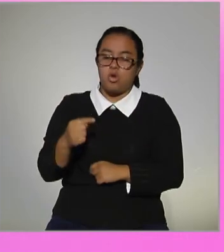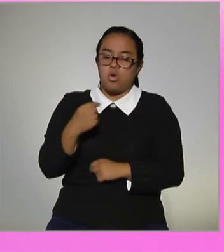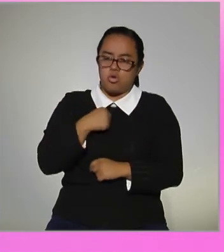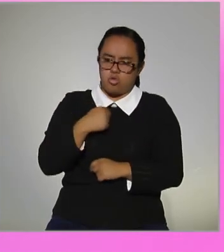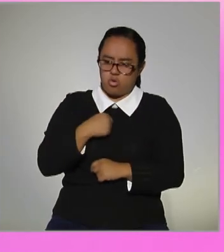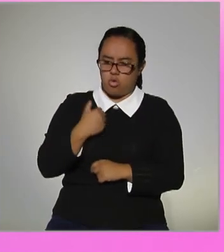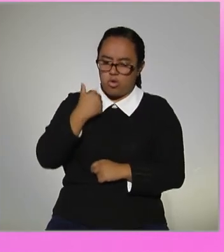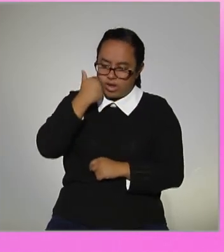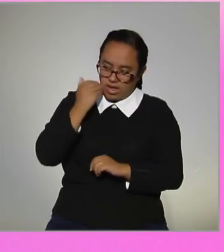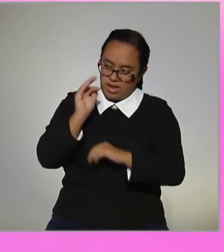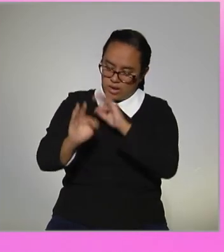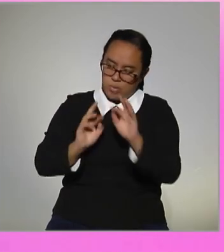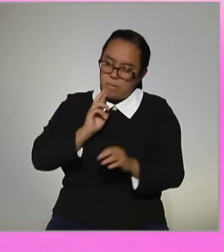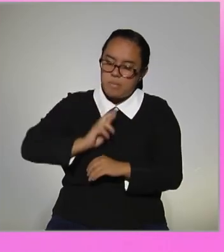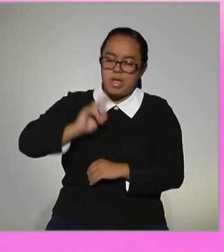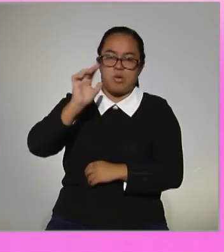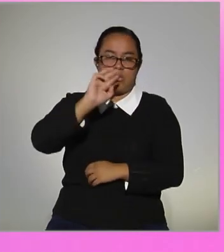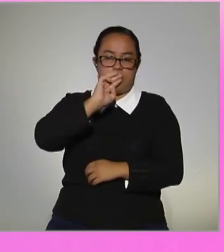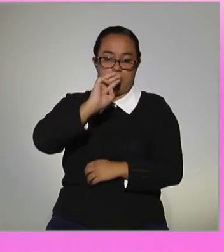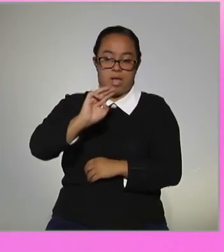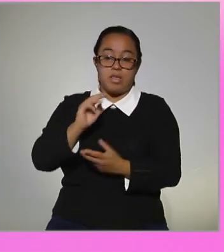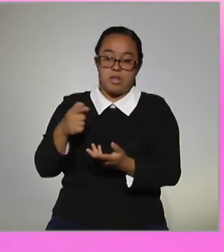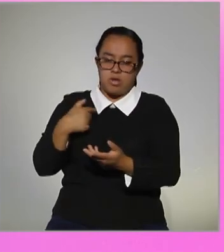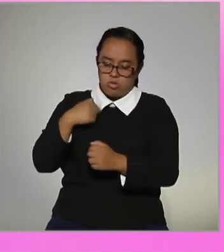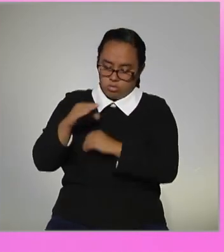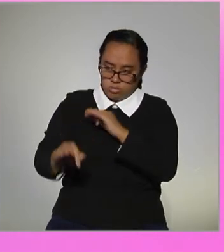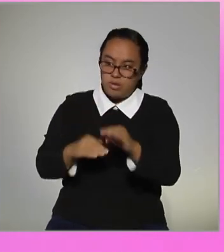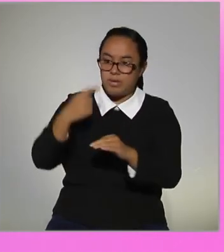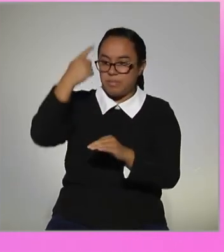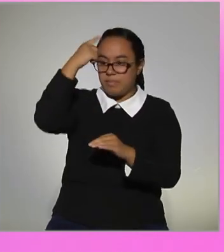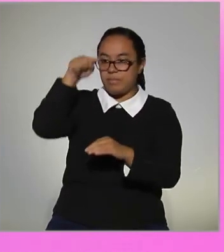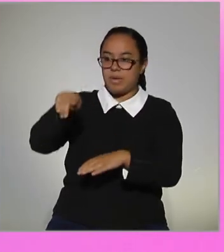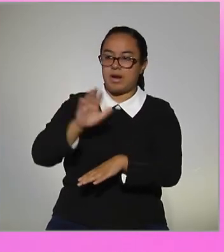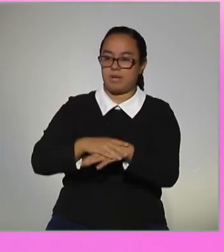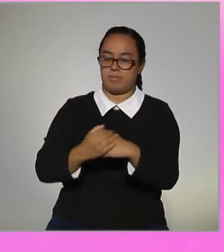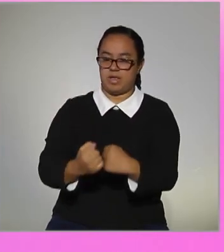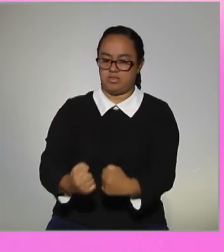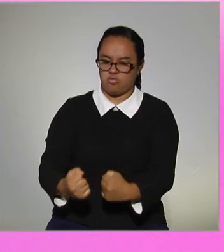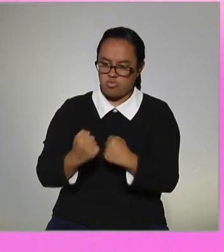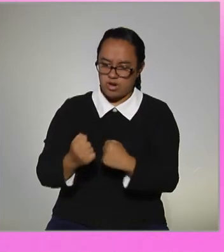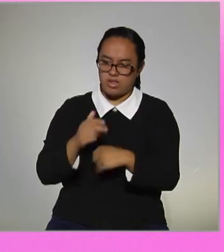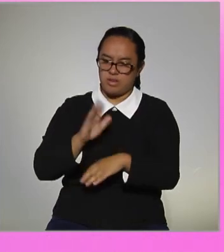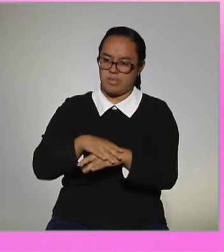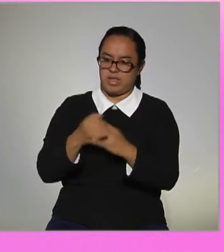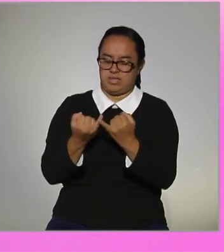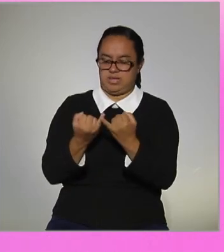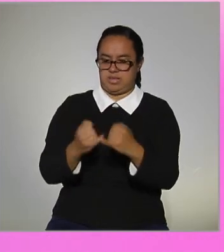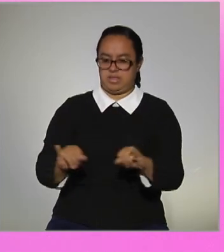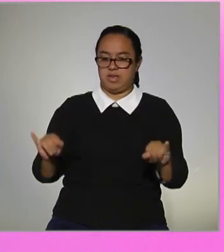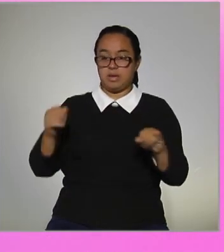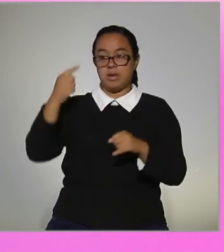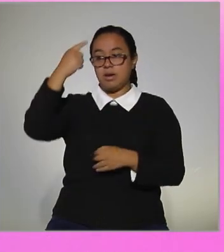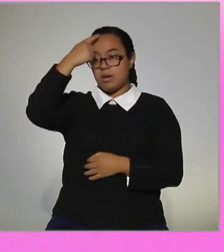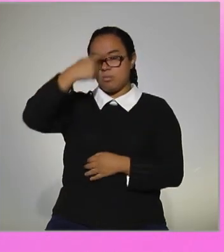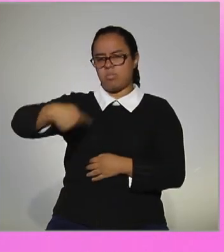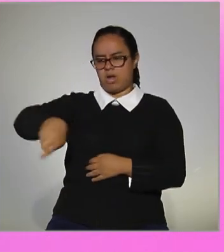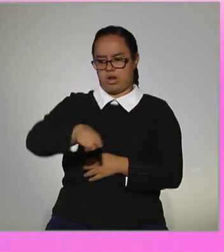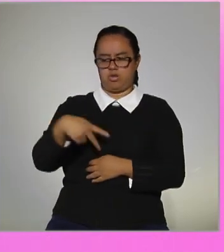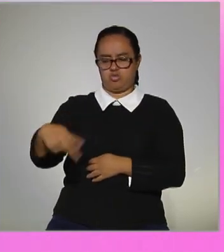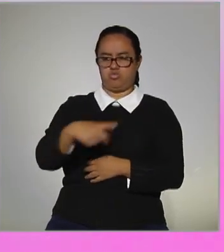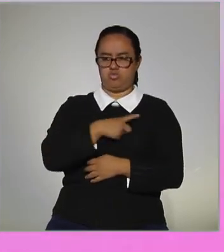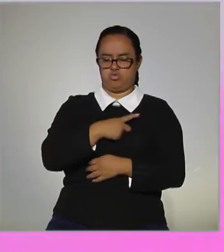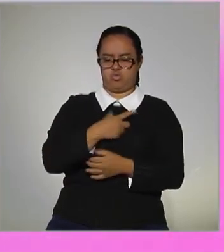de ser la mejor madre, haciendo lo mejor que pude para hacerlos fuertes e independientes, para que pudieran valerse por